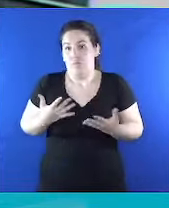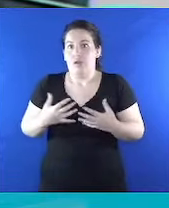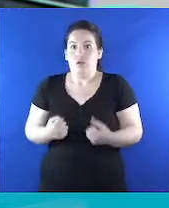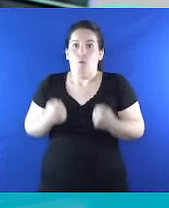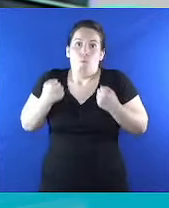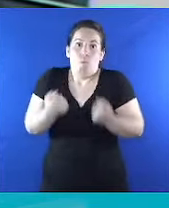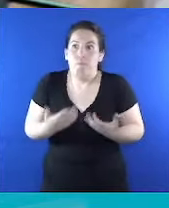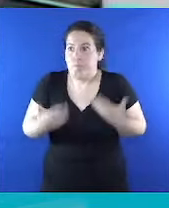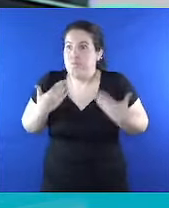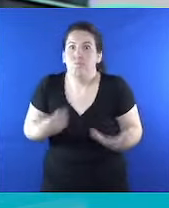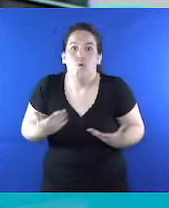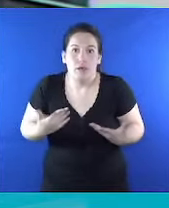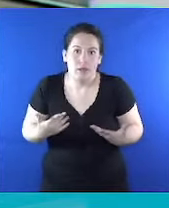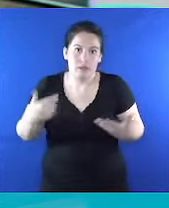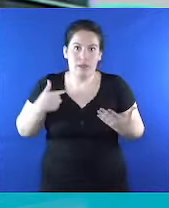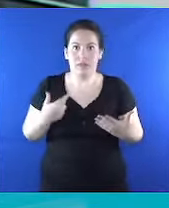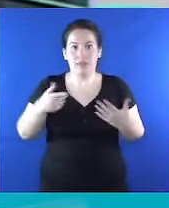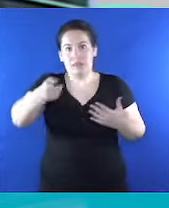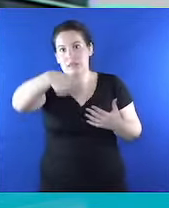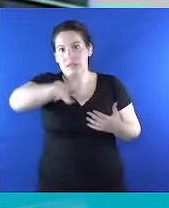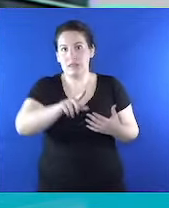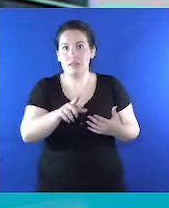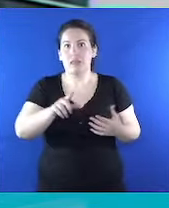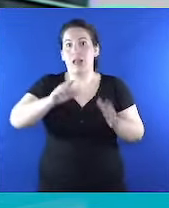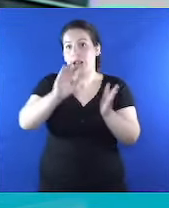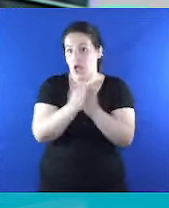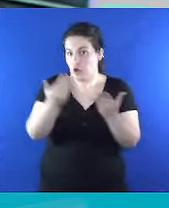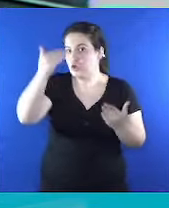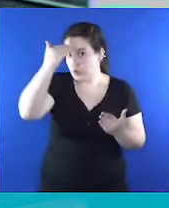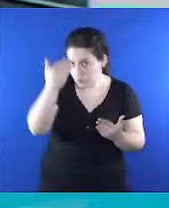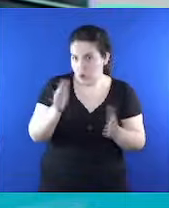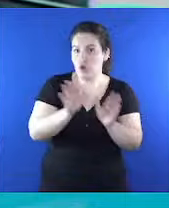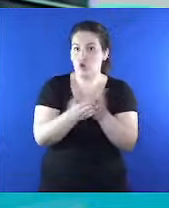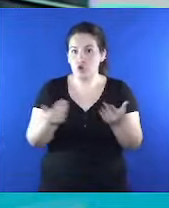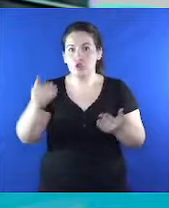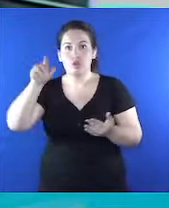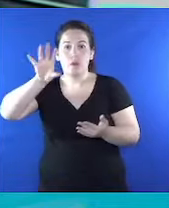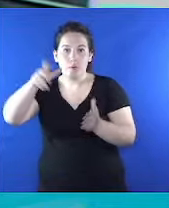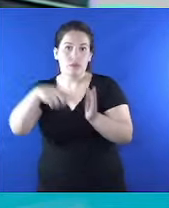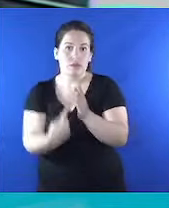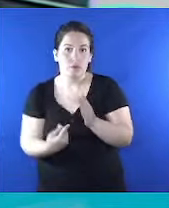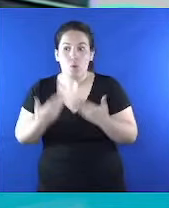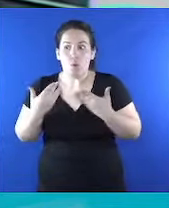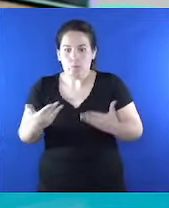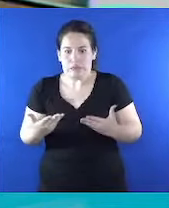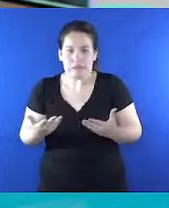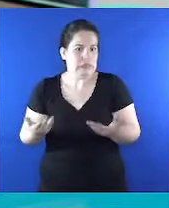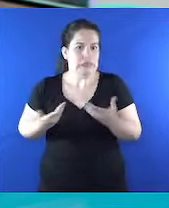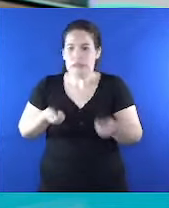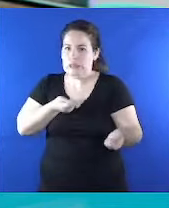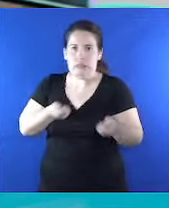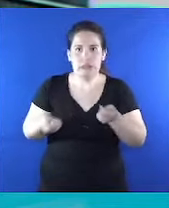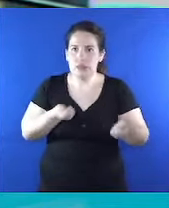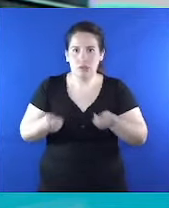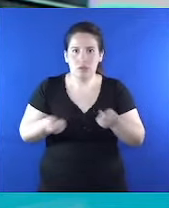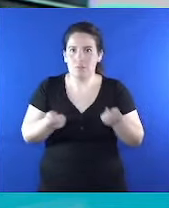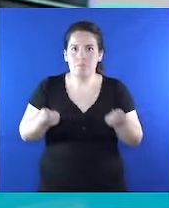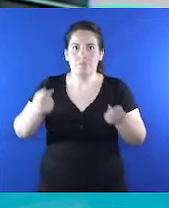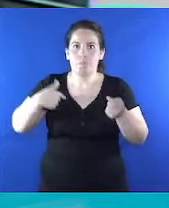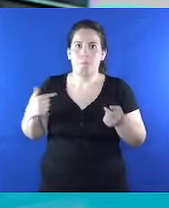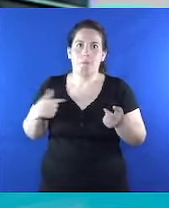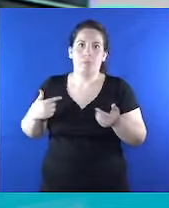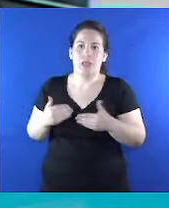alcance y todo lo que le da posibilidad la Constitución nacional y la Constitución de la provincia de Buenos Aires para poder poner un paliativo